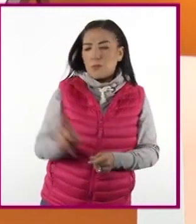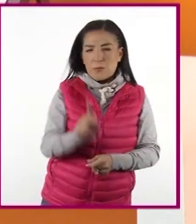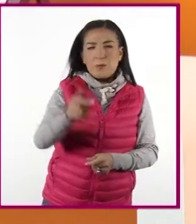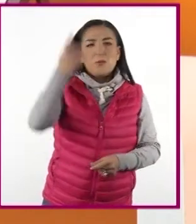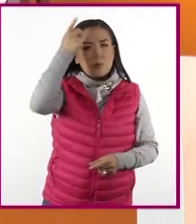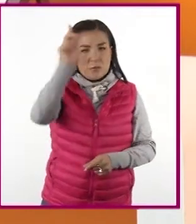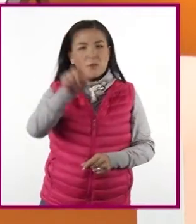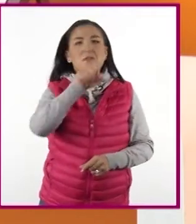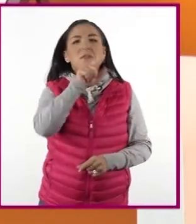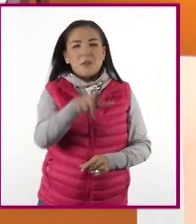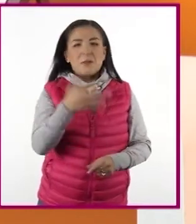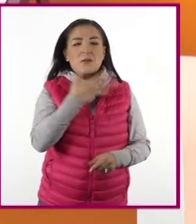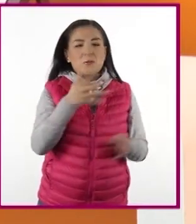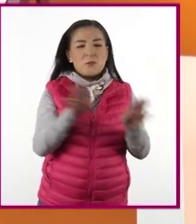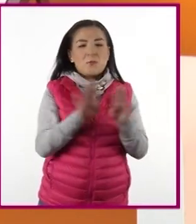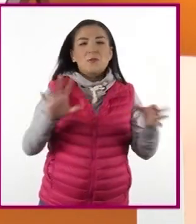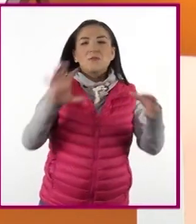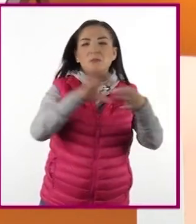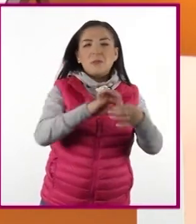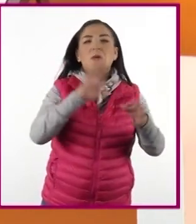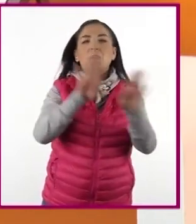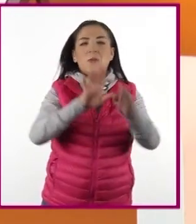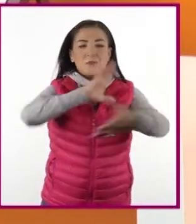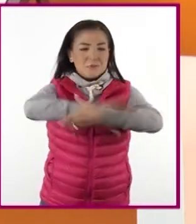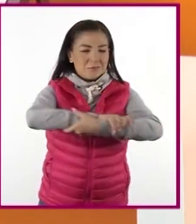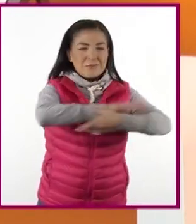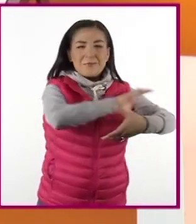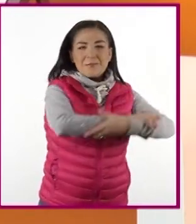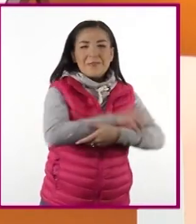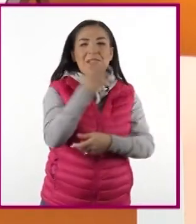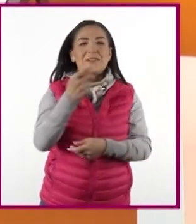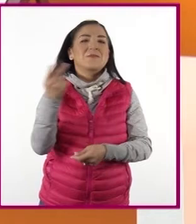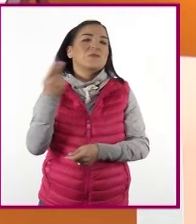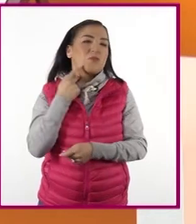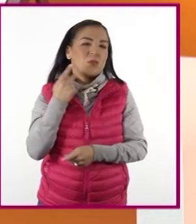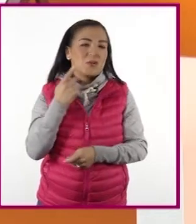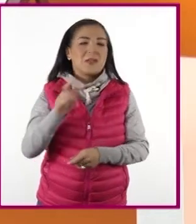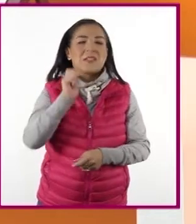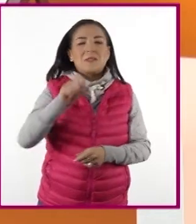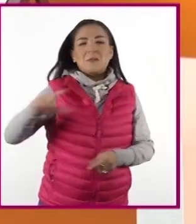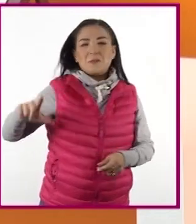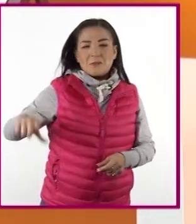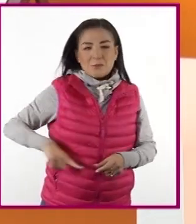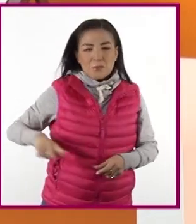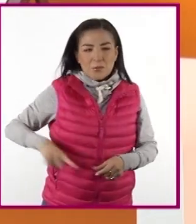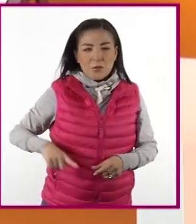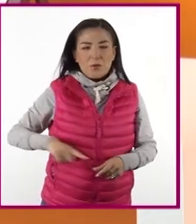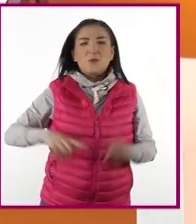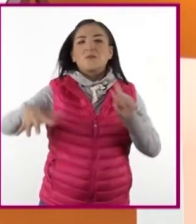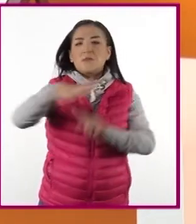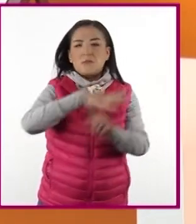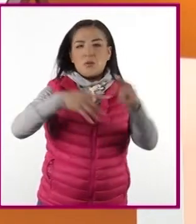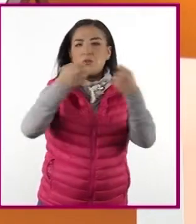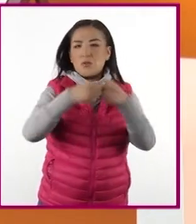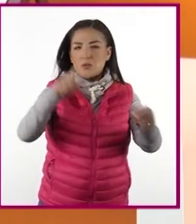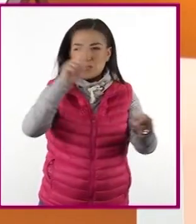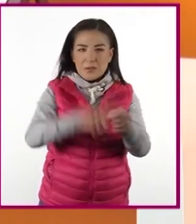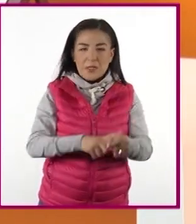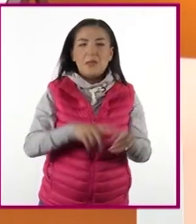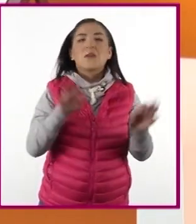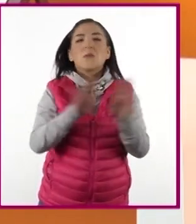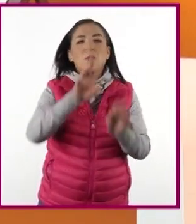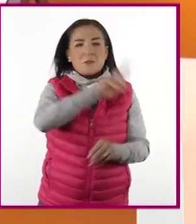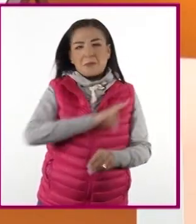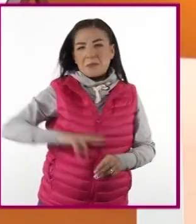poder, formaba parte de redes económicas y políticas y sociales a nivel virreinal. Contaba, además, con